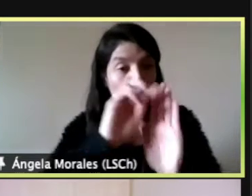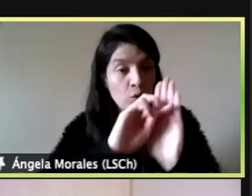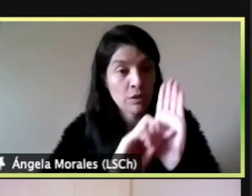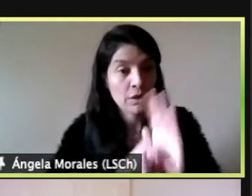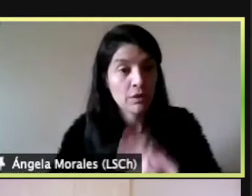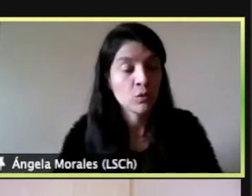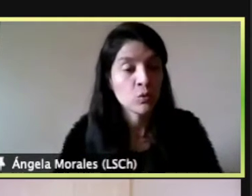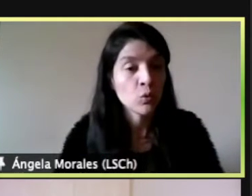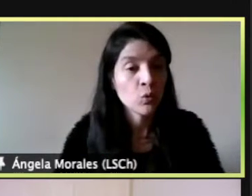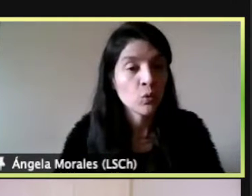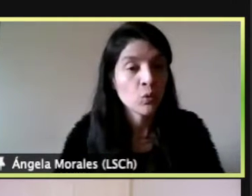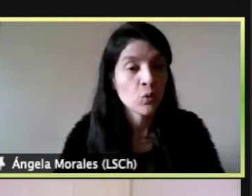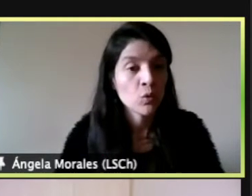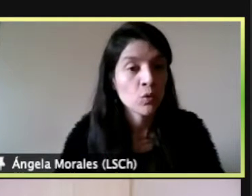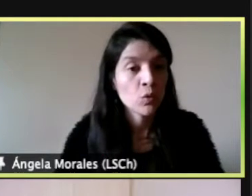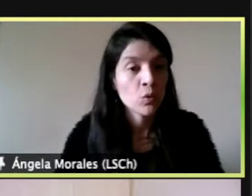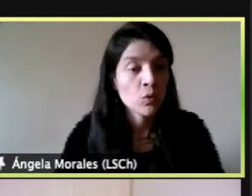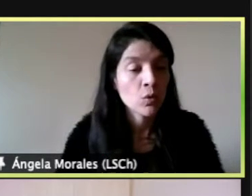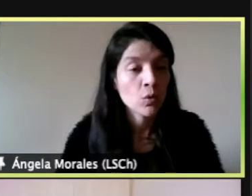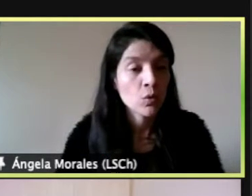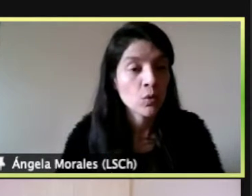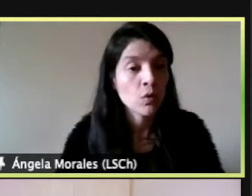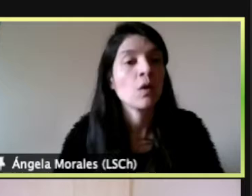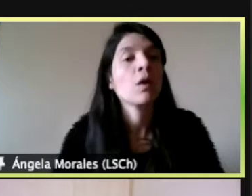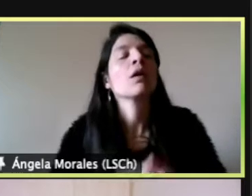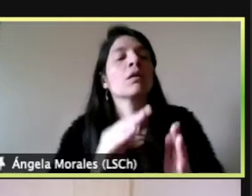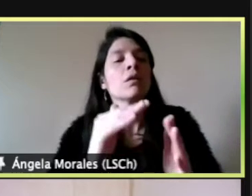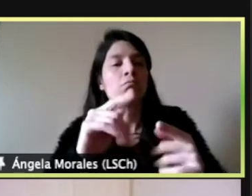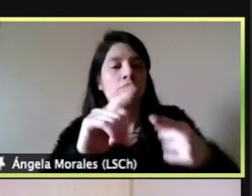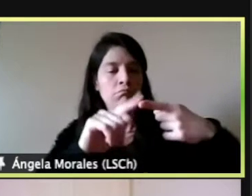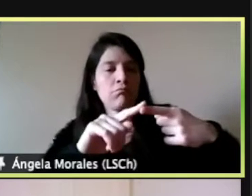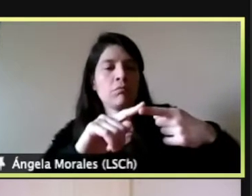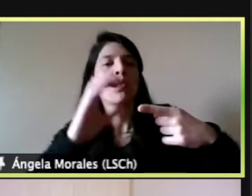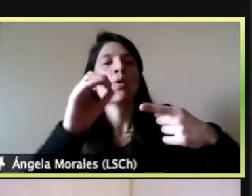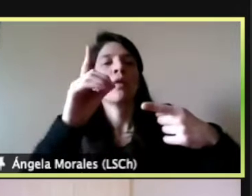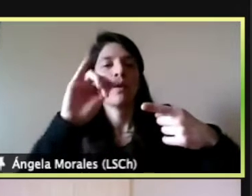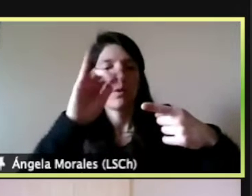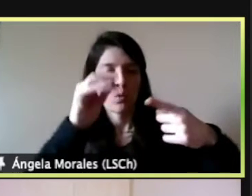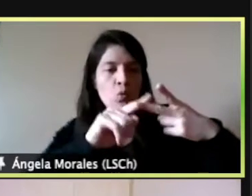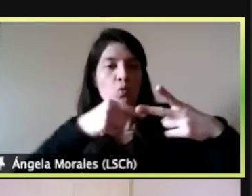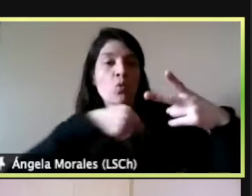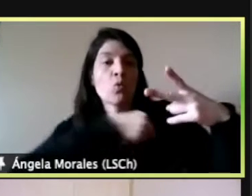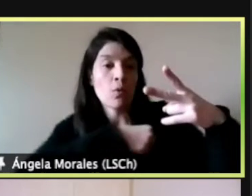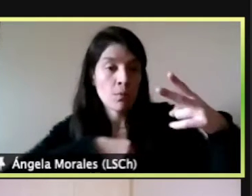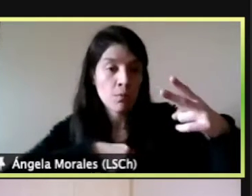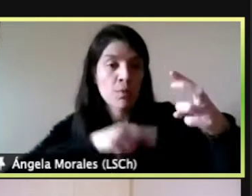Voy a tener el nombre. Yo le puedo pedir la descripción.